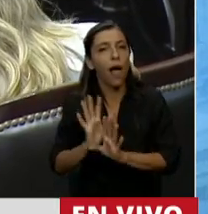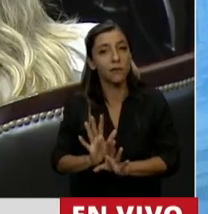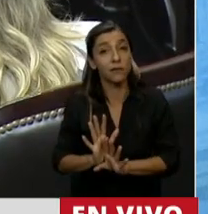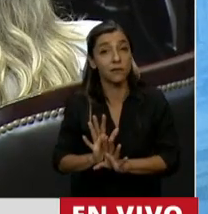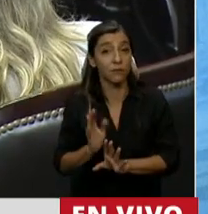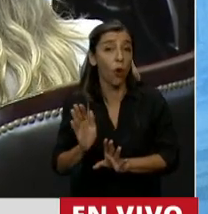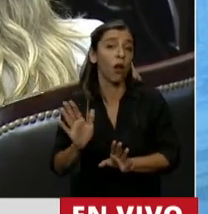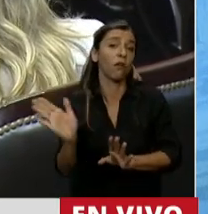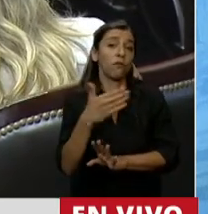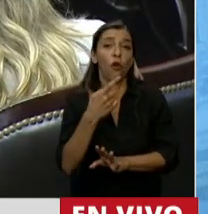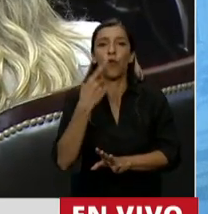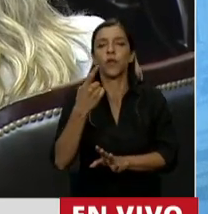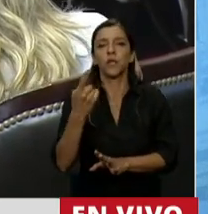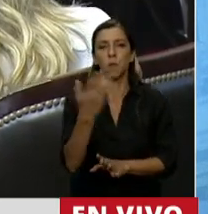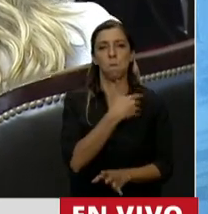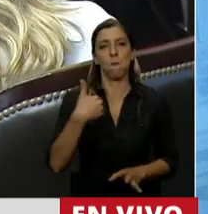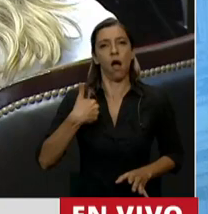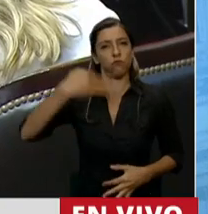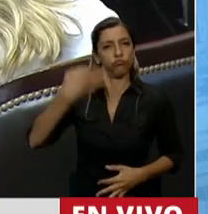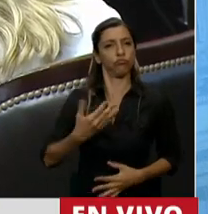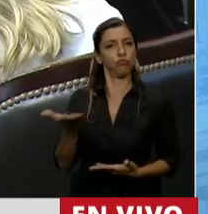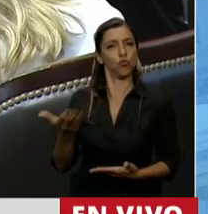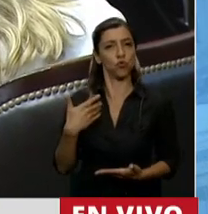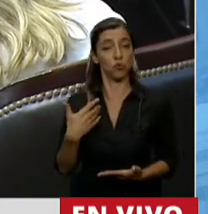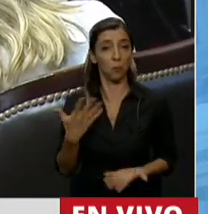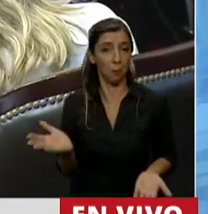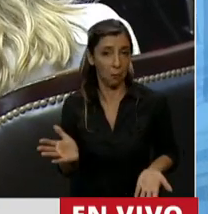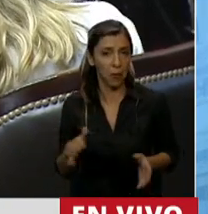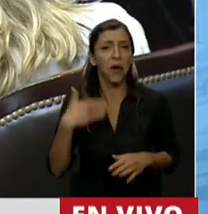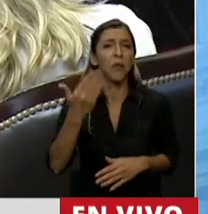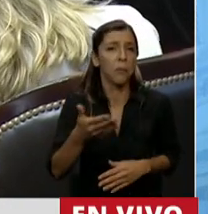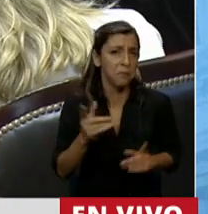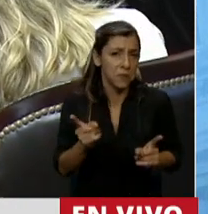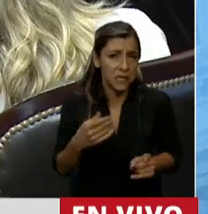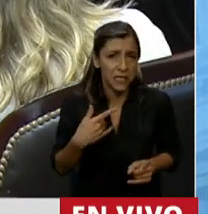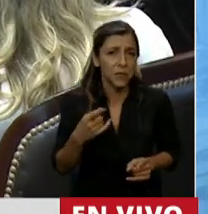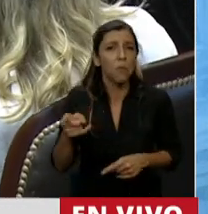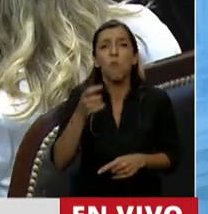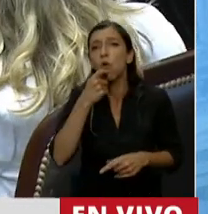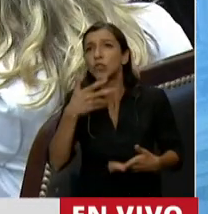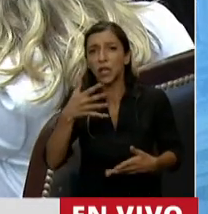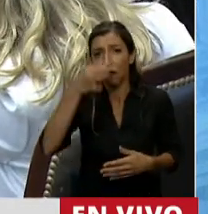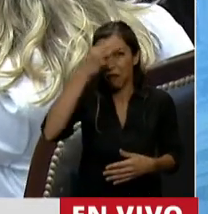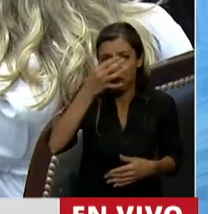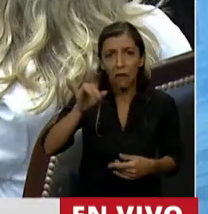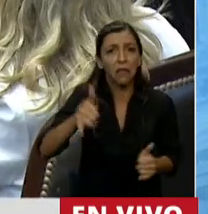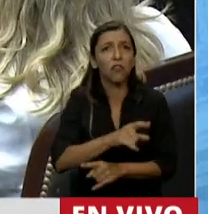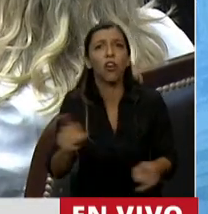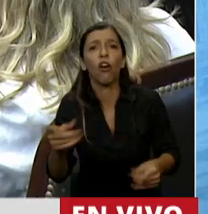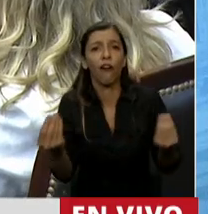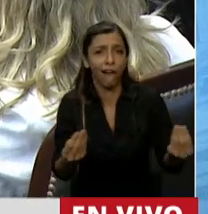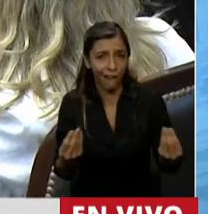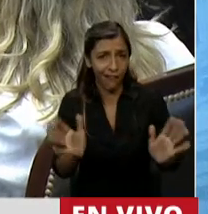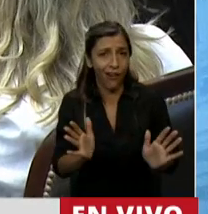de la maternidad, con la sacralización de la virginidad, las están llevando a ese lugar de reservorio, a ese lugar